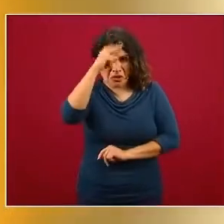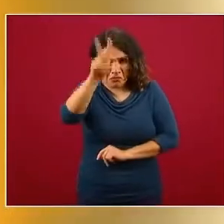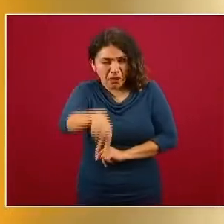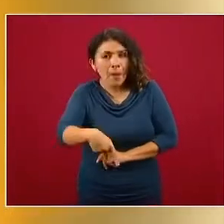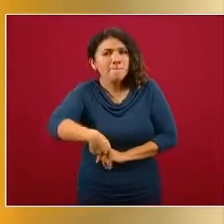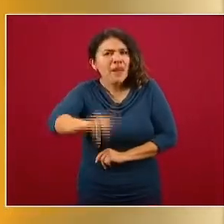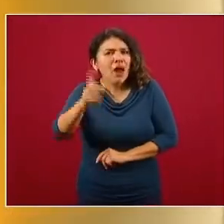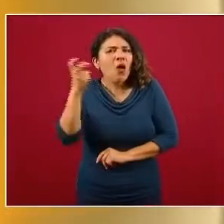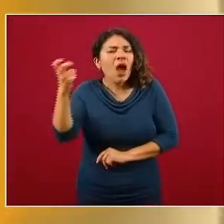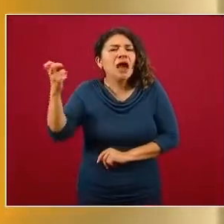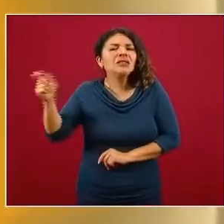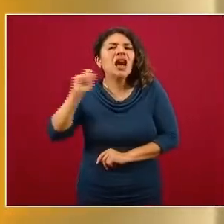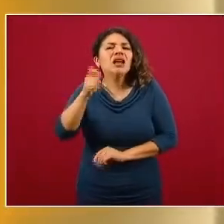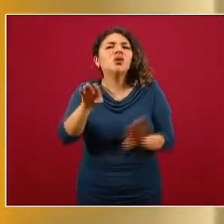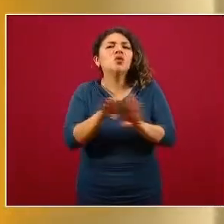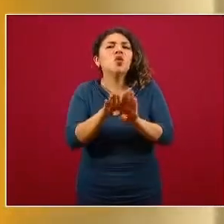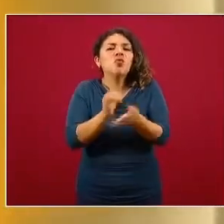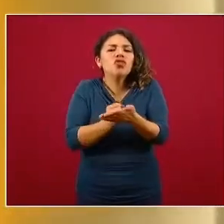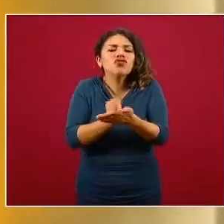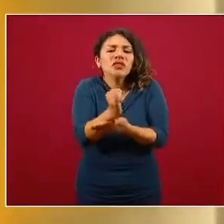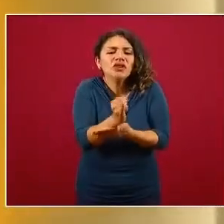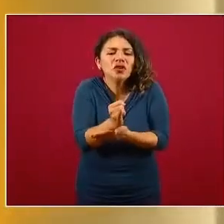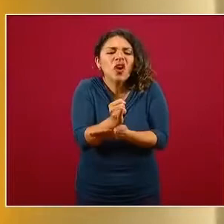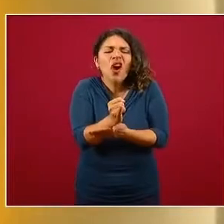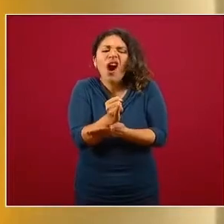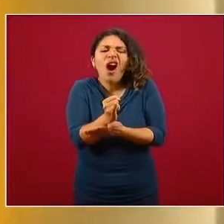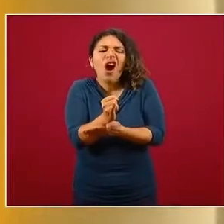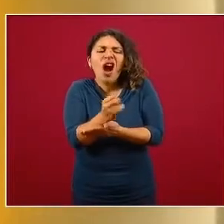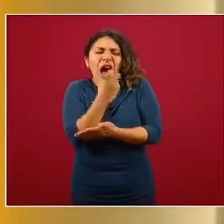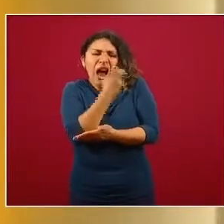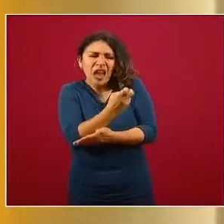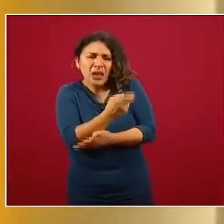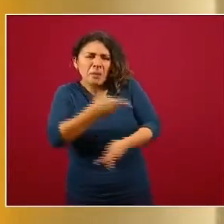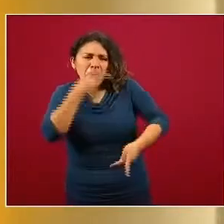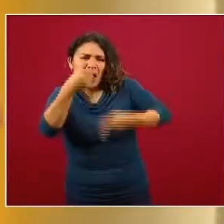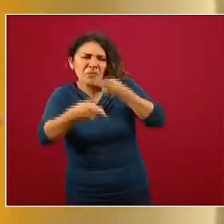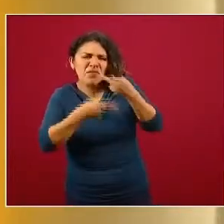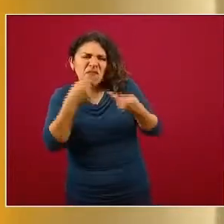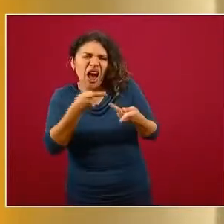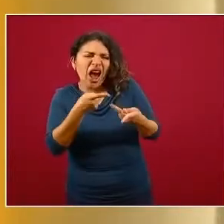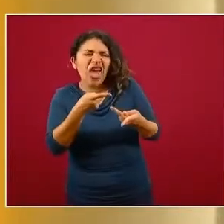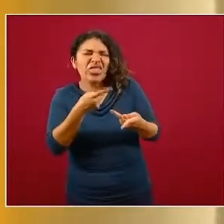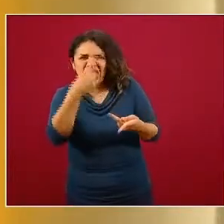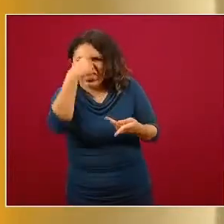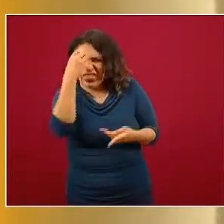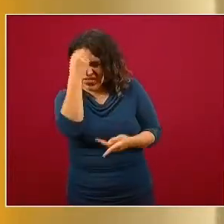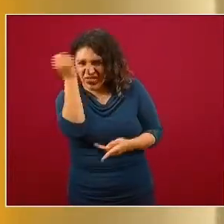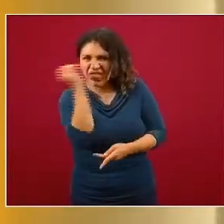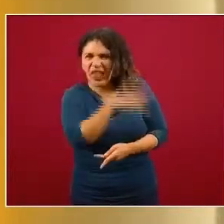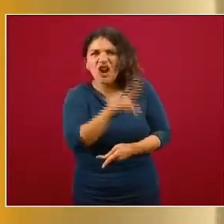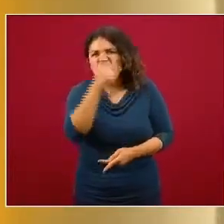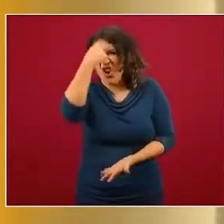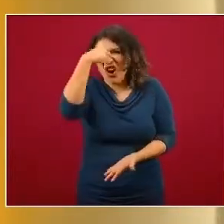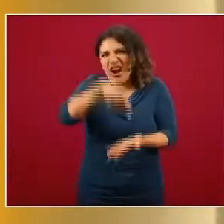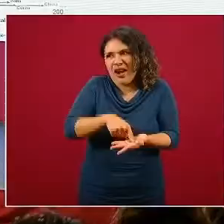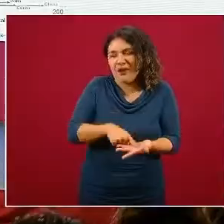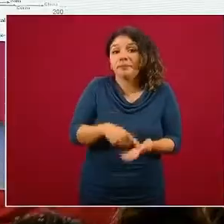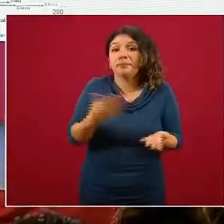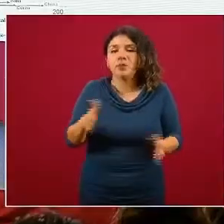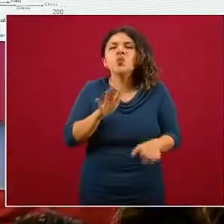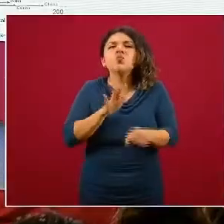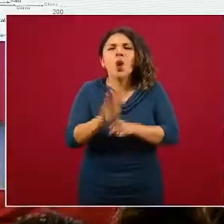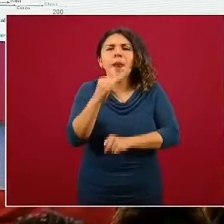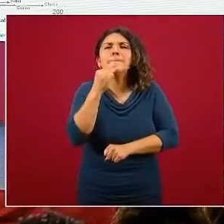creo que es una decisión de no querer aceptar un mensaje relativamente simple. ¿Cuál es este